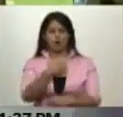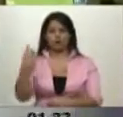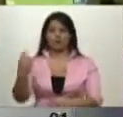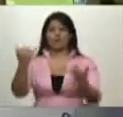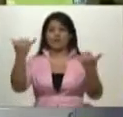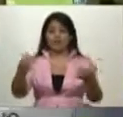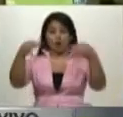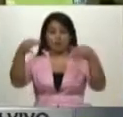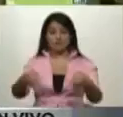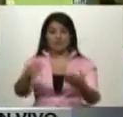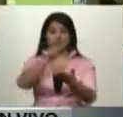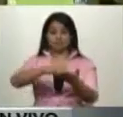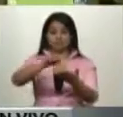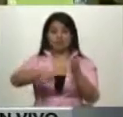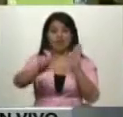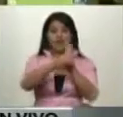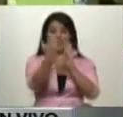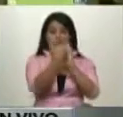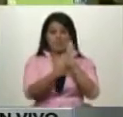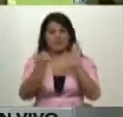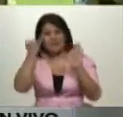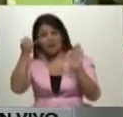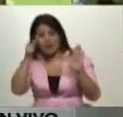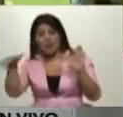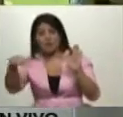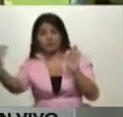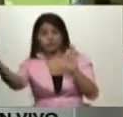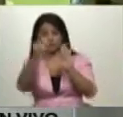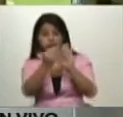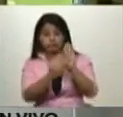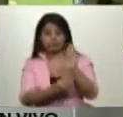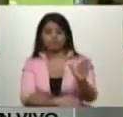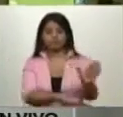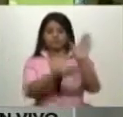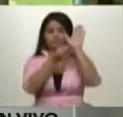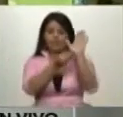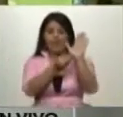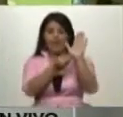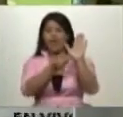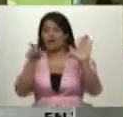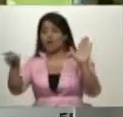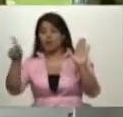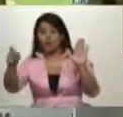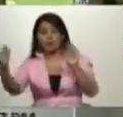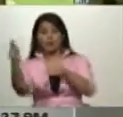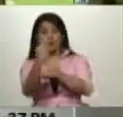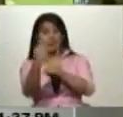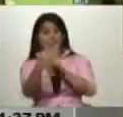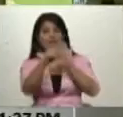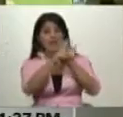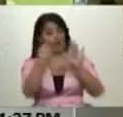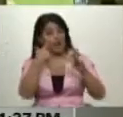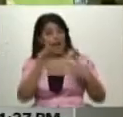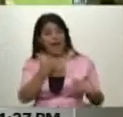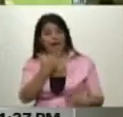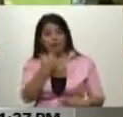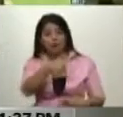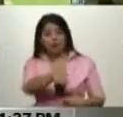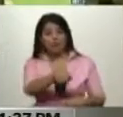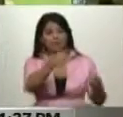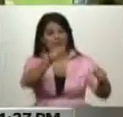por el pueblo y que el pueblo se encargará también de defenderla ante cualquier escenario que se presente